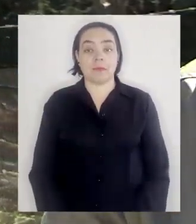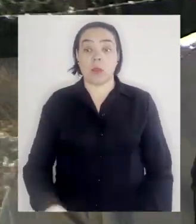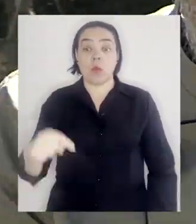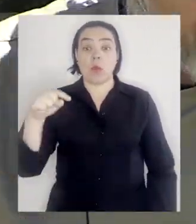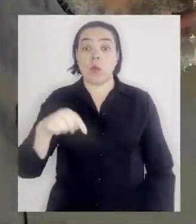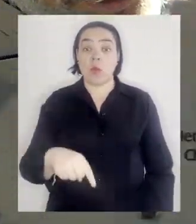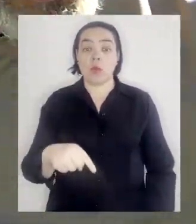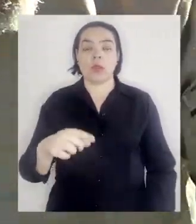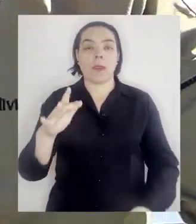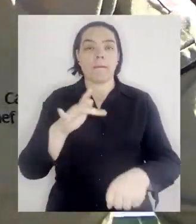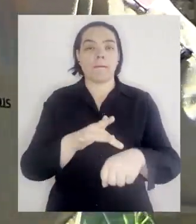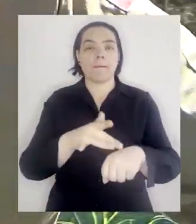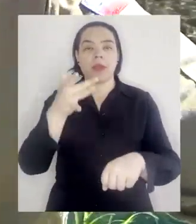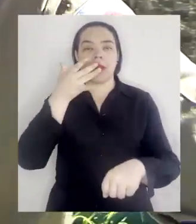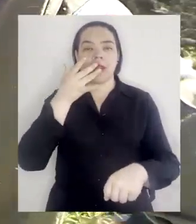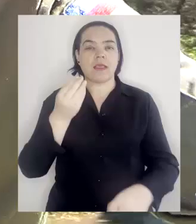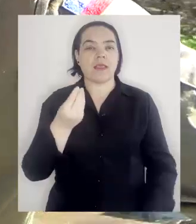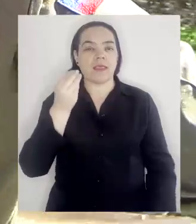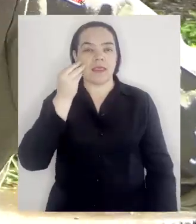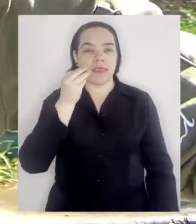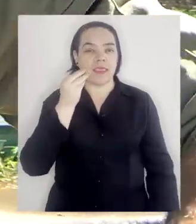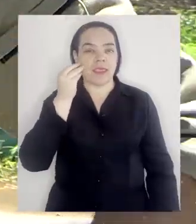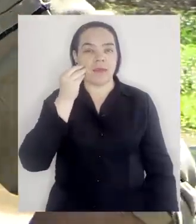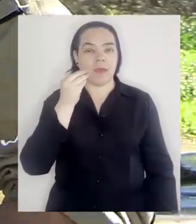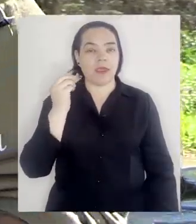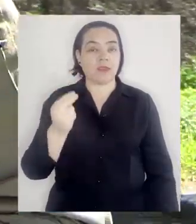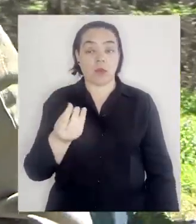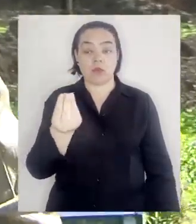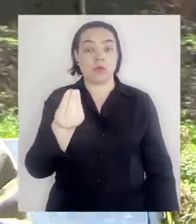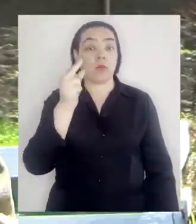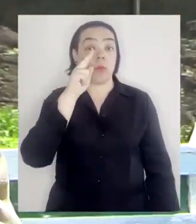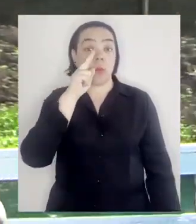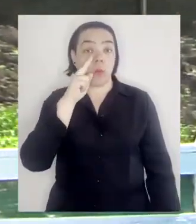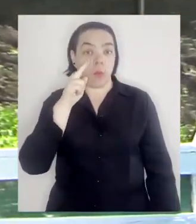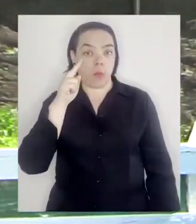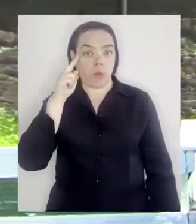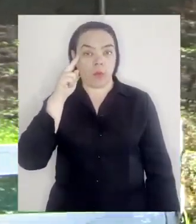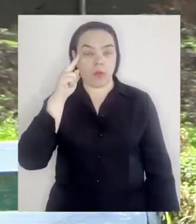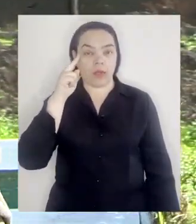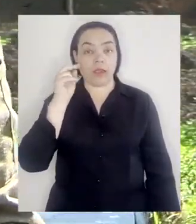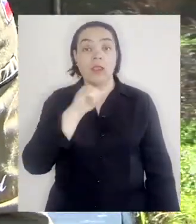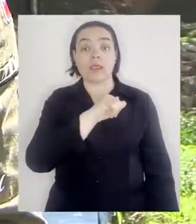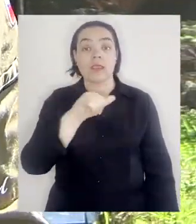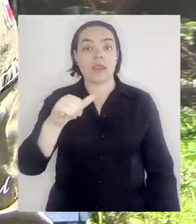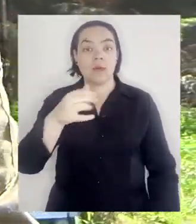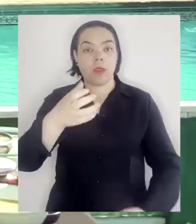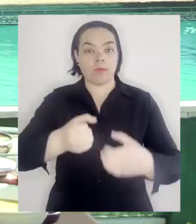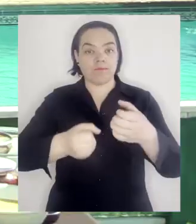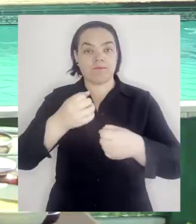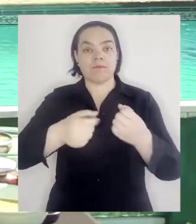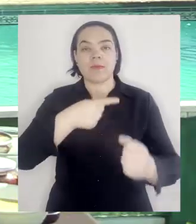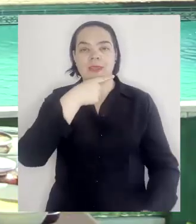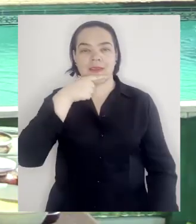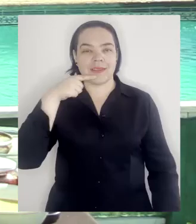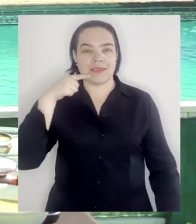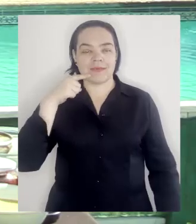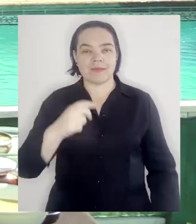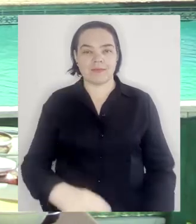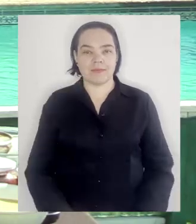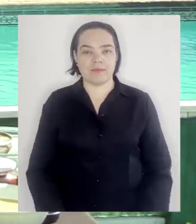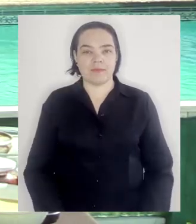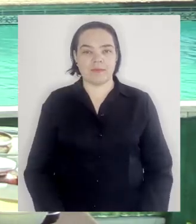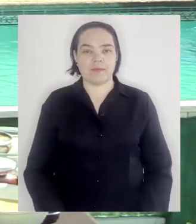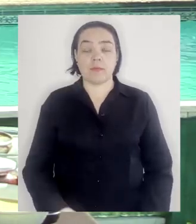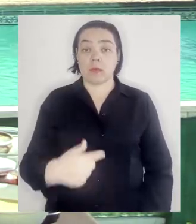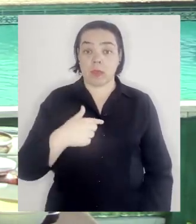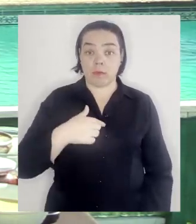marmelada de melón, damasco, mora. Vamos a hacer con dulce. Después a mí me gustó también la panqueque que está